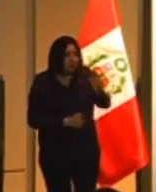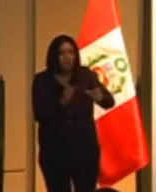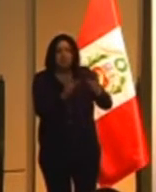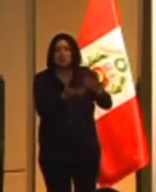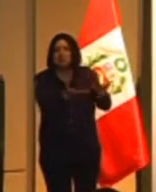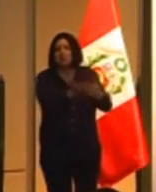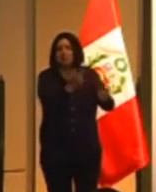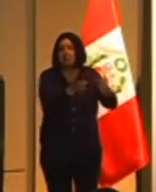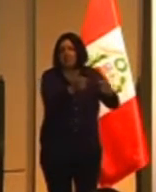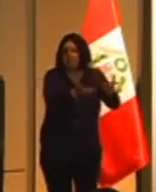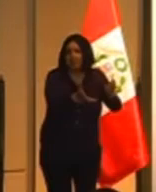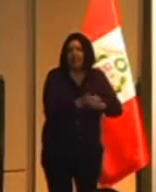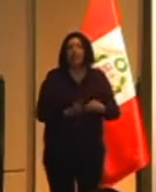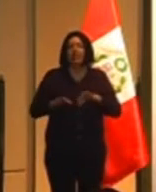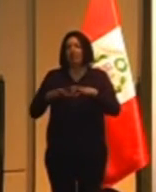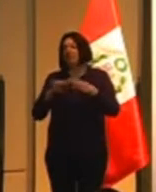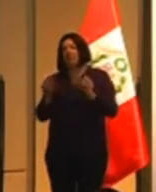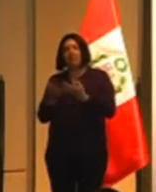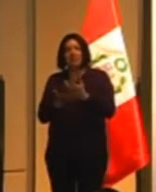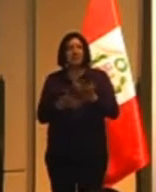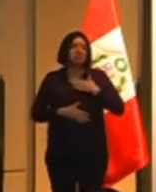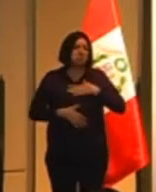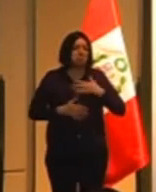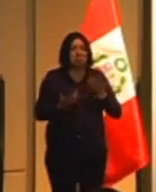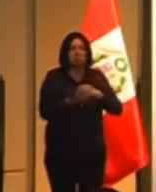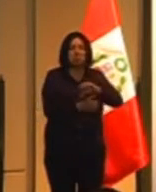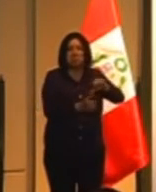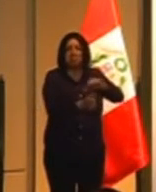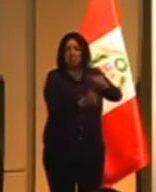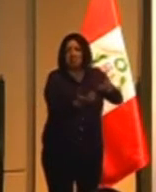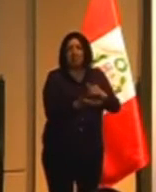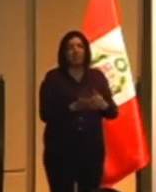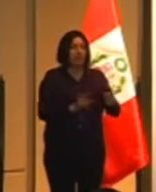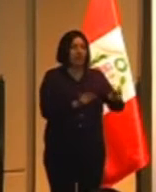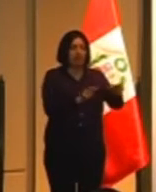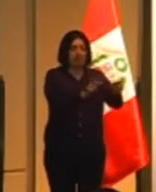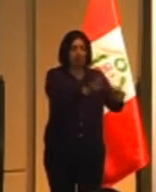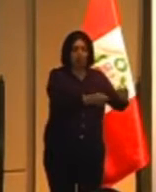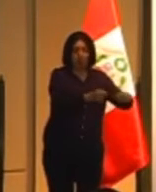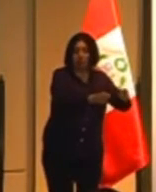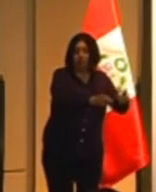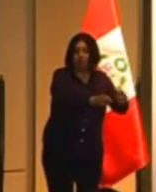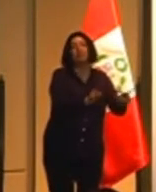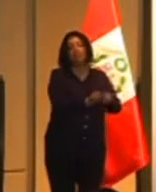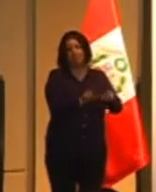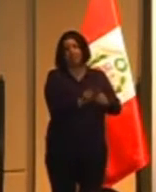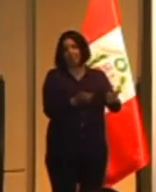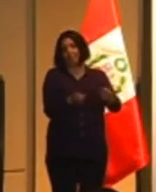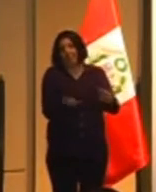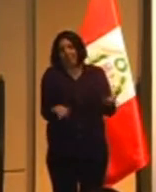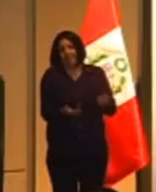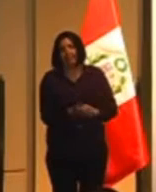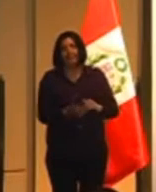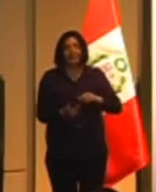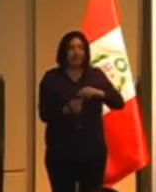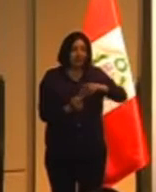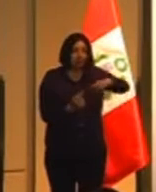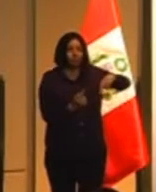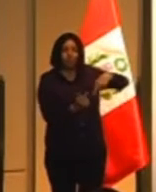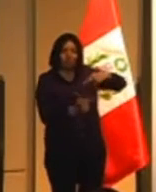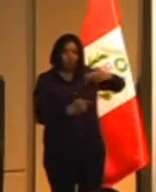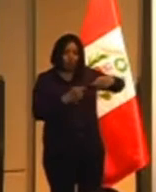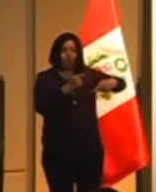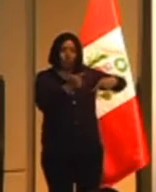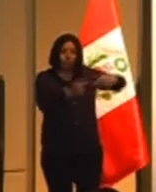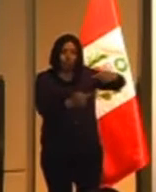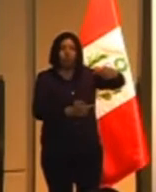que familiarmente pasen un momento agradable, y que los comerciantes también vendan, y que el círculo sea un círculo virtuoso,